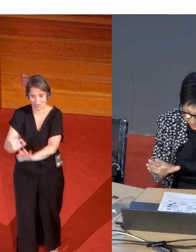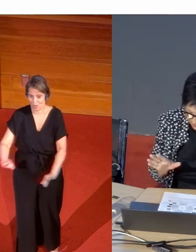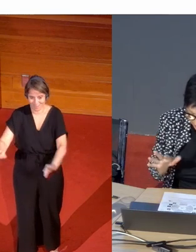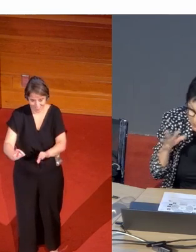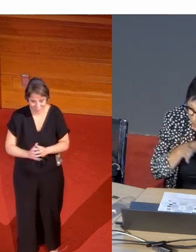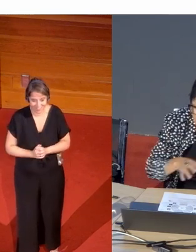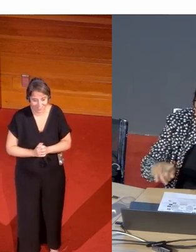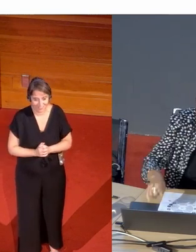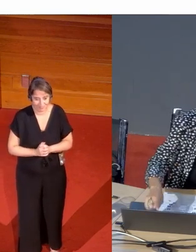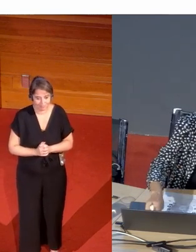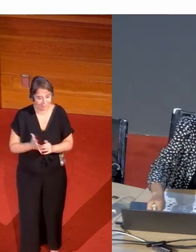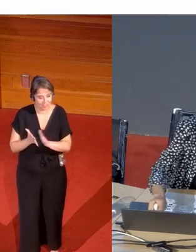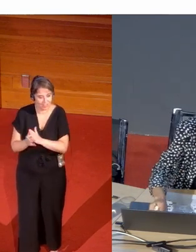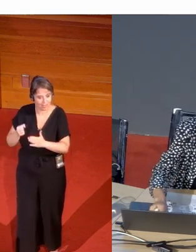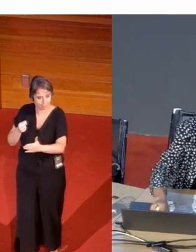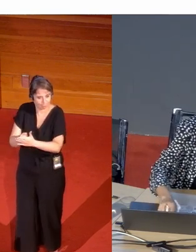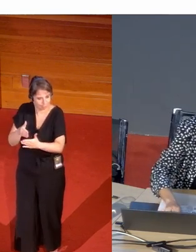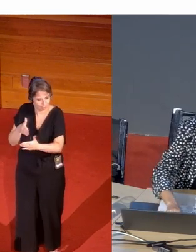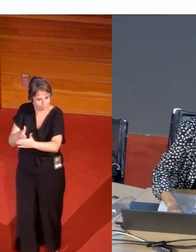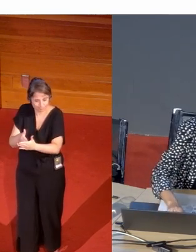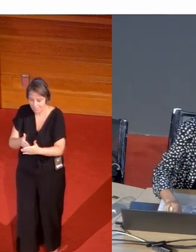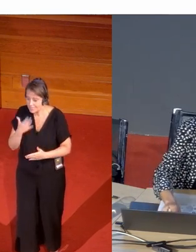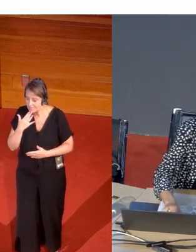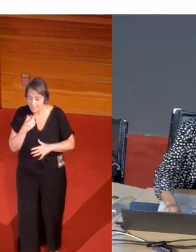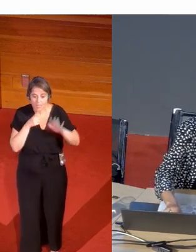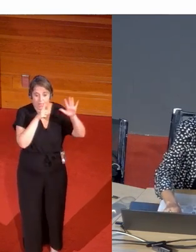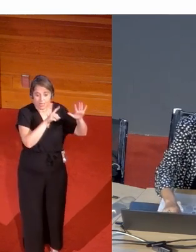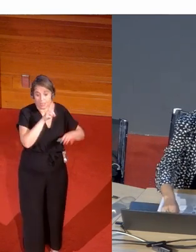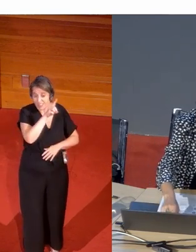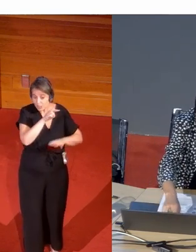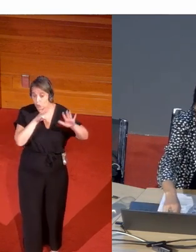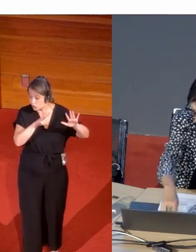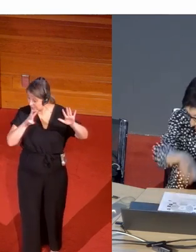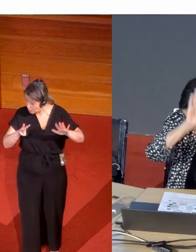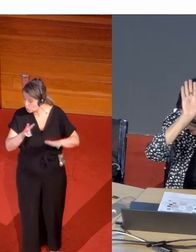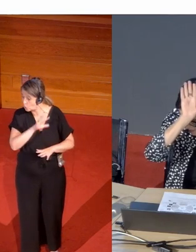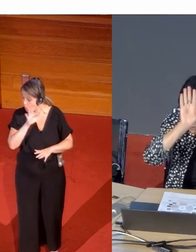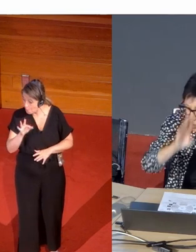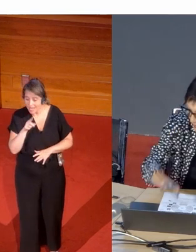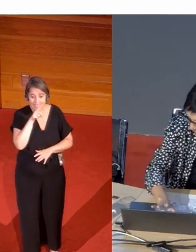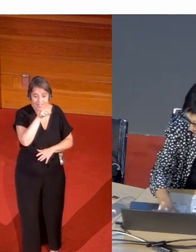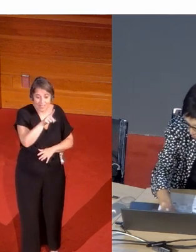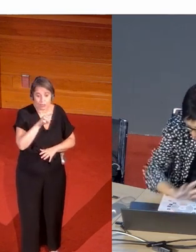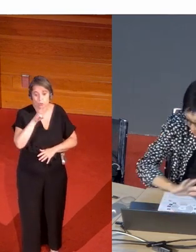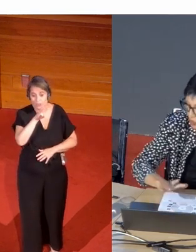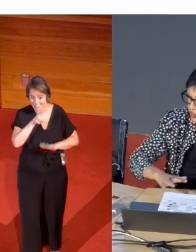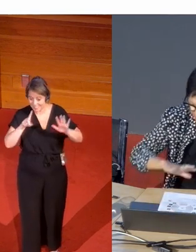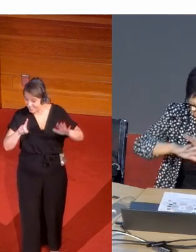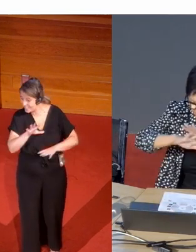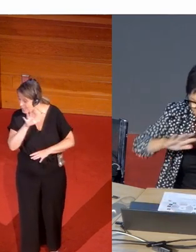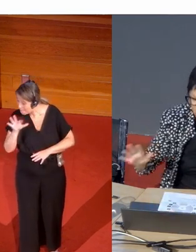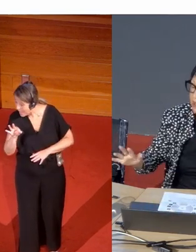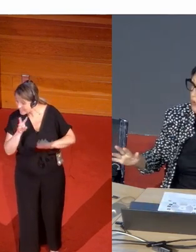cual la mayoría Porque si sumamos el 180 136 y 77 y ya sin meter a los verdes pero solo con